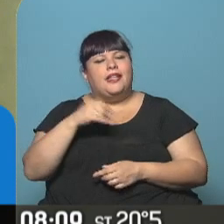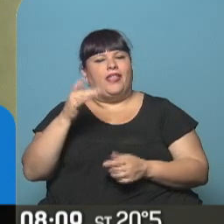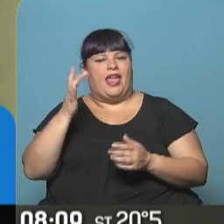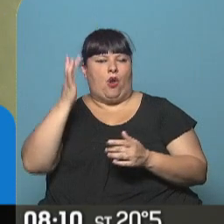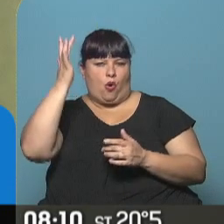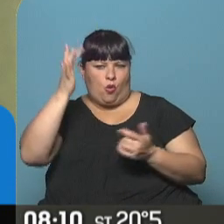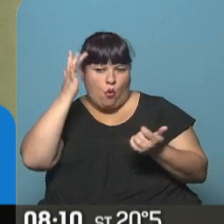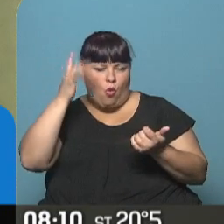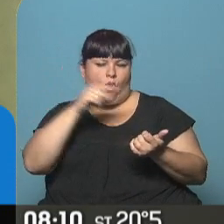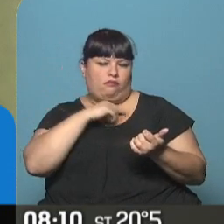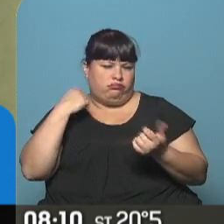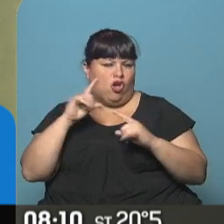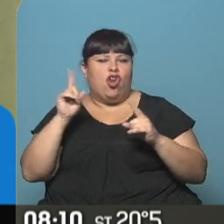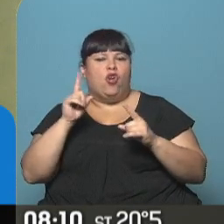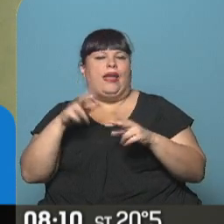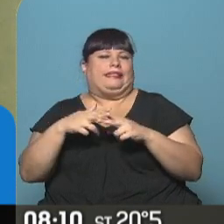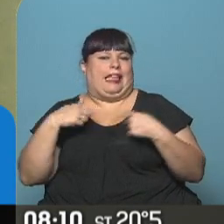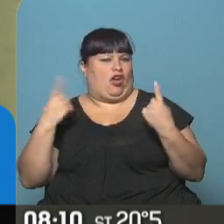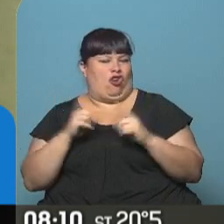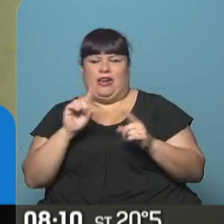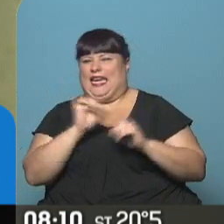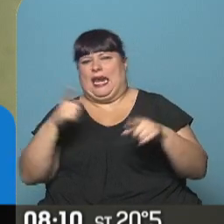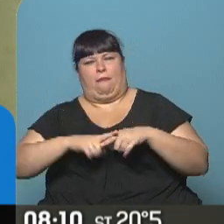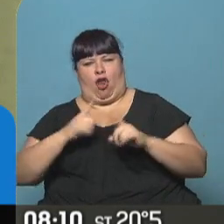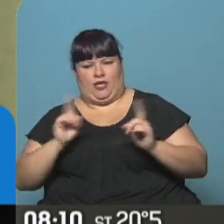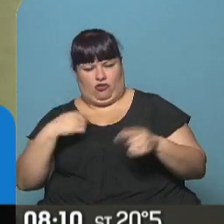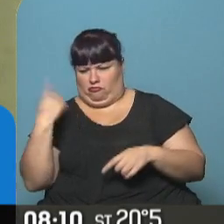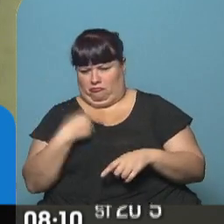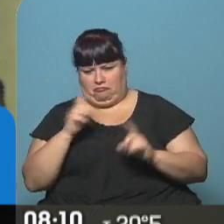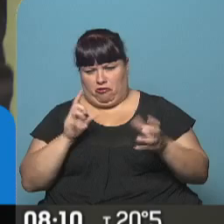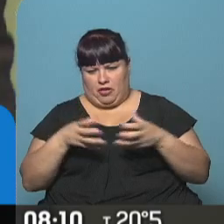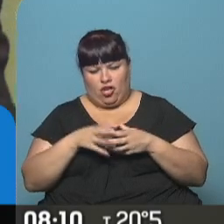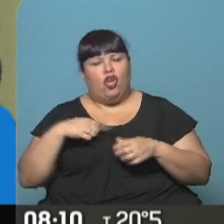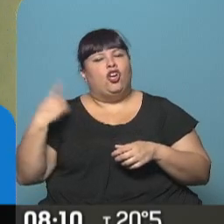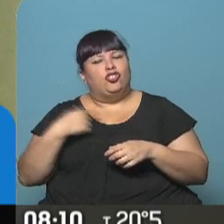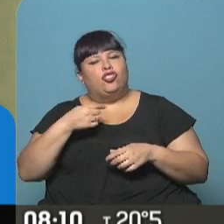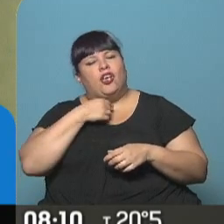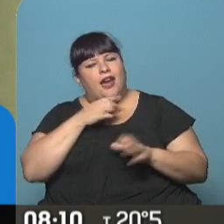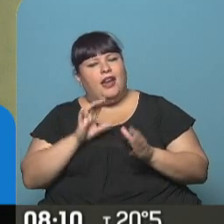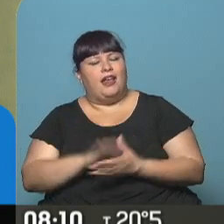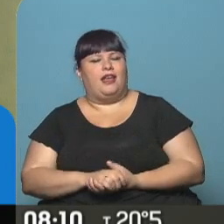pastores, no de técnicos ni de políticos, nosotros queremos